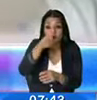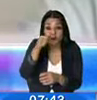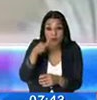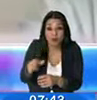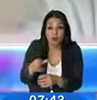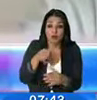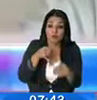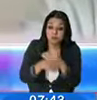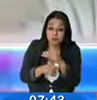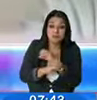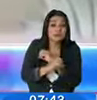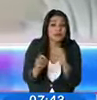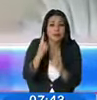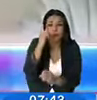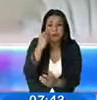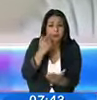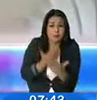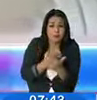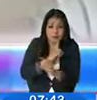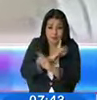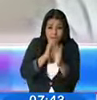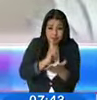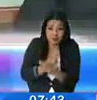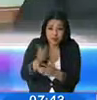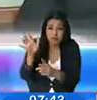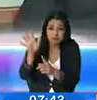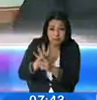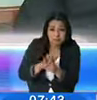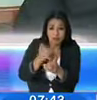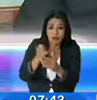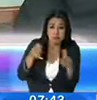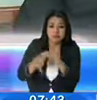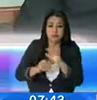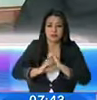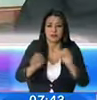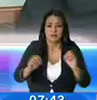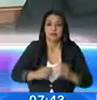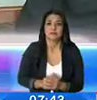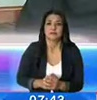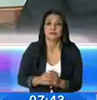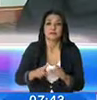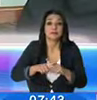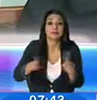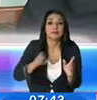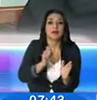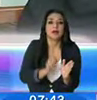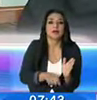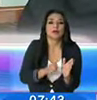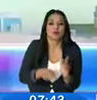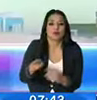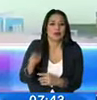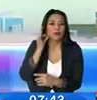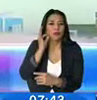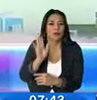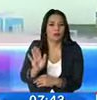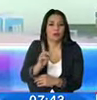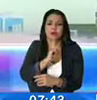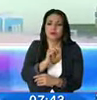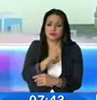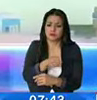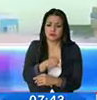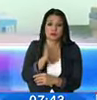encuentran una sola señal de violencia. Lo que es cuestionado por Bolívar Puente, abogado de Ocaña, quien indica que el